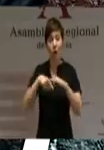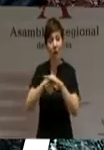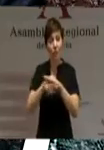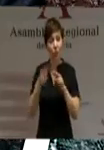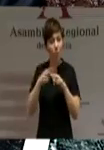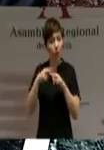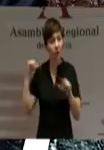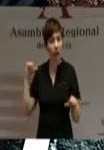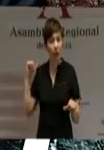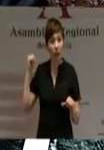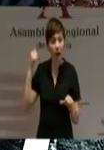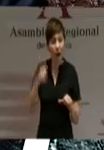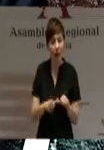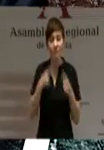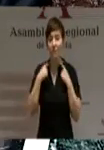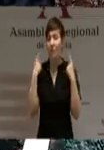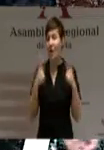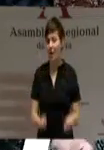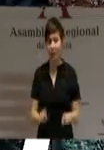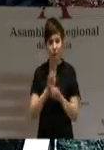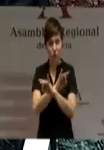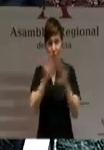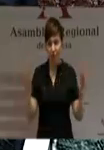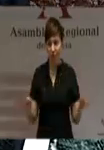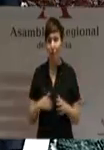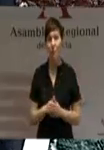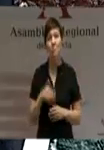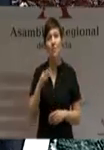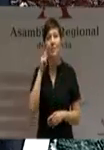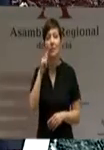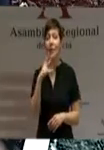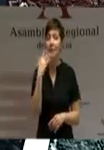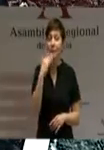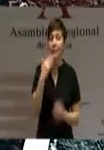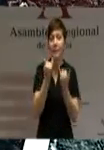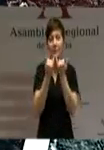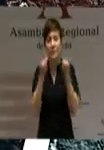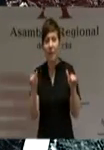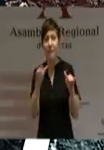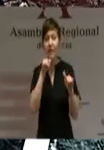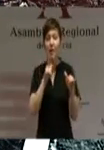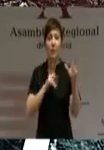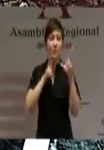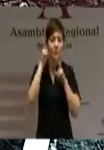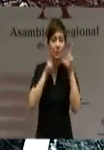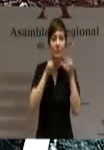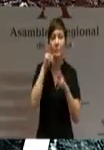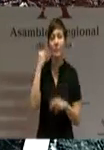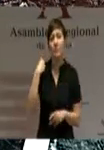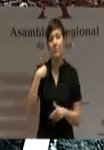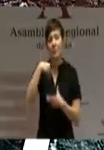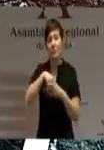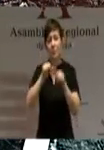Y las risas, los festejos, y las risas de los festejos, estertóricas muecas de la muerte de un modelo de